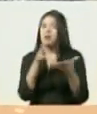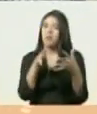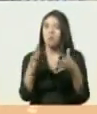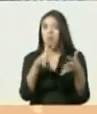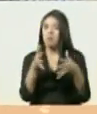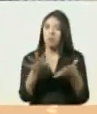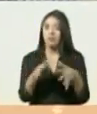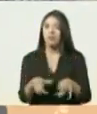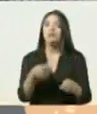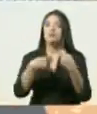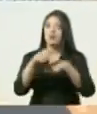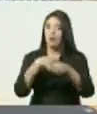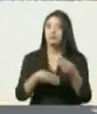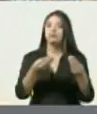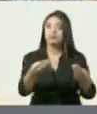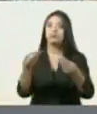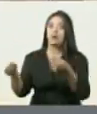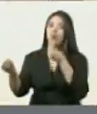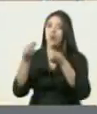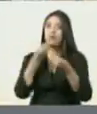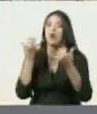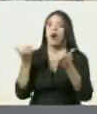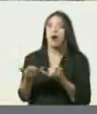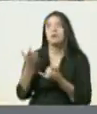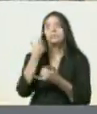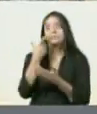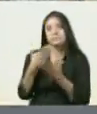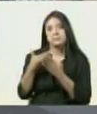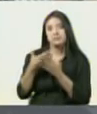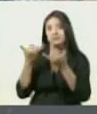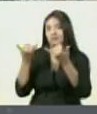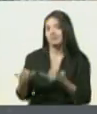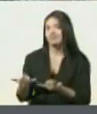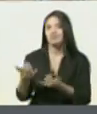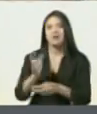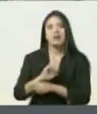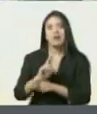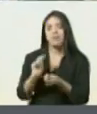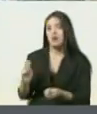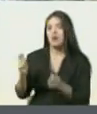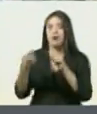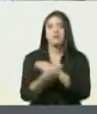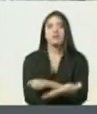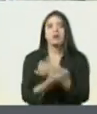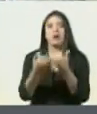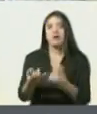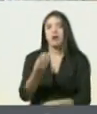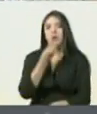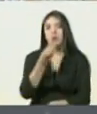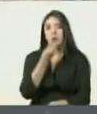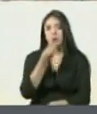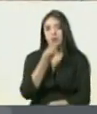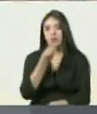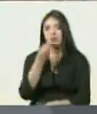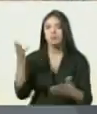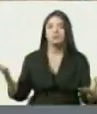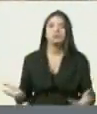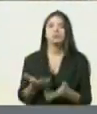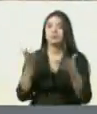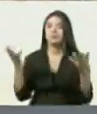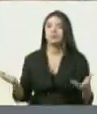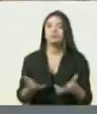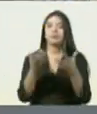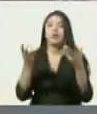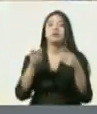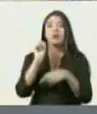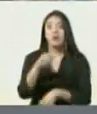se iban a llevar estos alimentos. Bueno, ya estamos tomando acciones para inmediatamente sustituir estos alimentos que fueron incendiados y